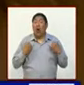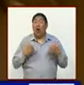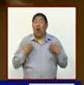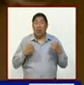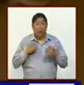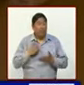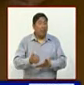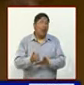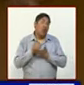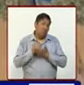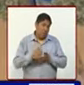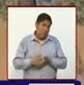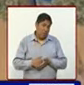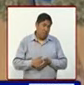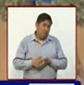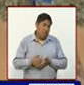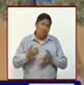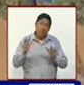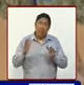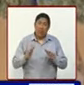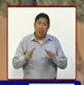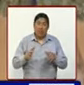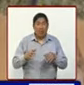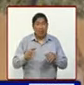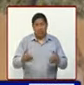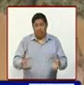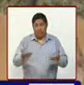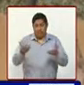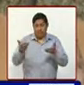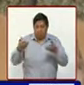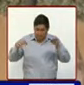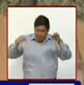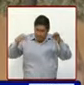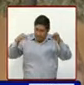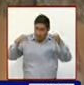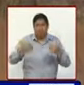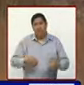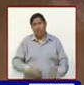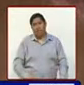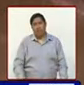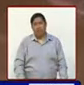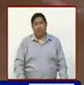han entrado a ayudarnos. Ellos ya las guaguas me lo han sacado.